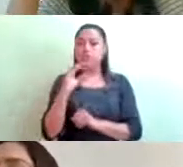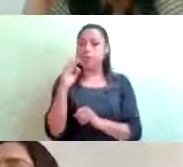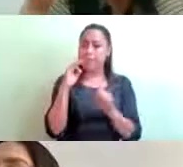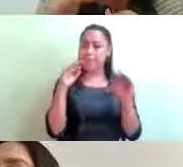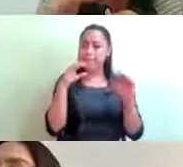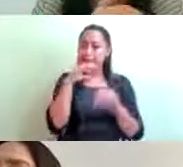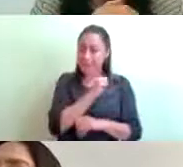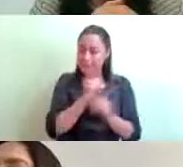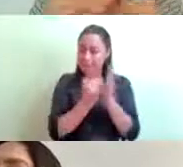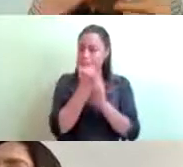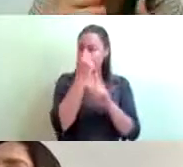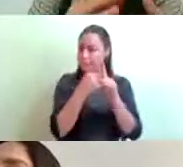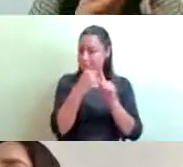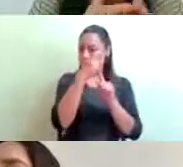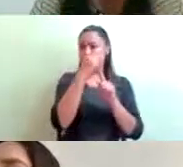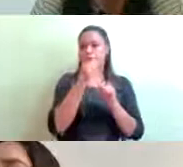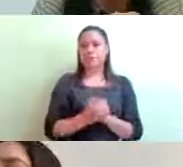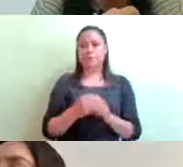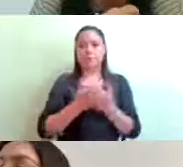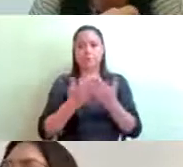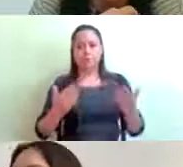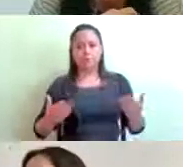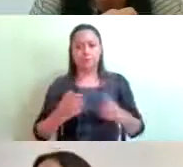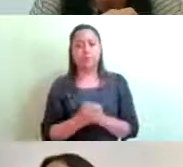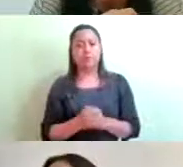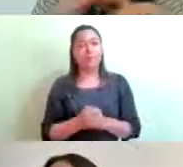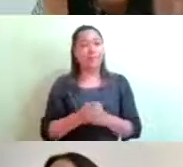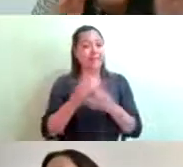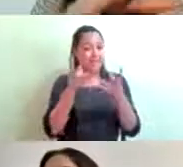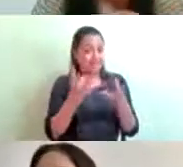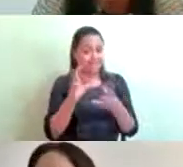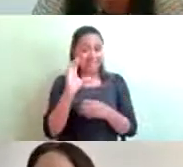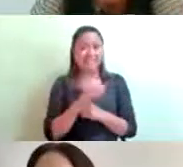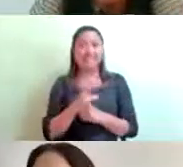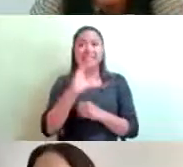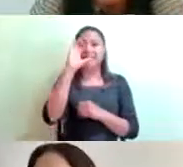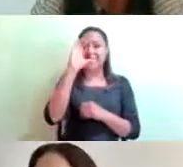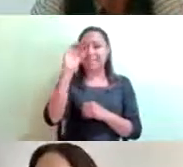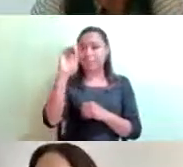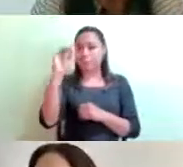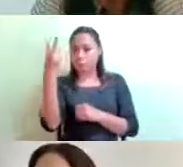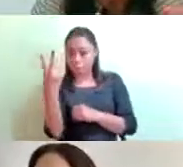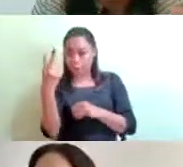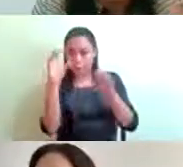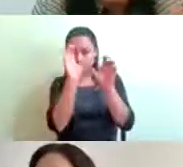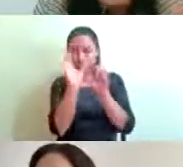lo medimos en términos de esas concentraciones de carbono que ya tenemos en la atmósfera,